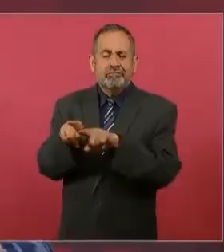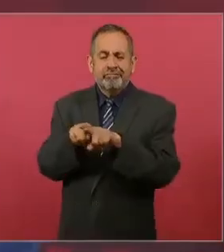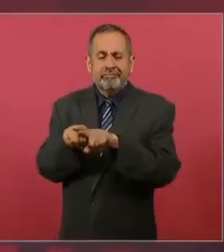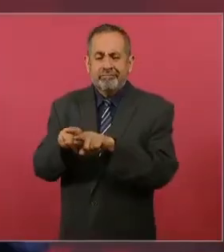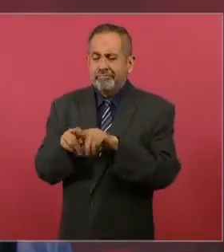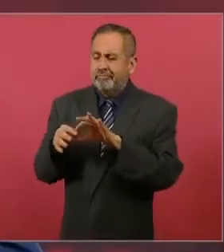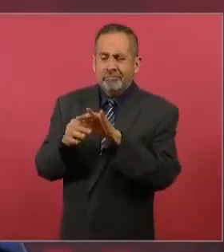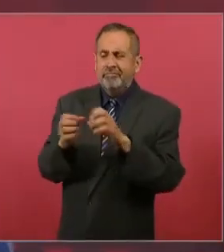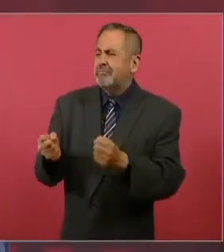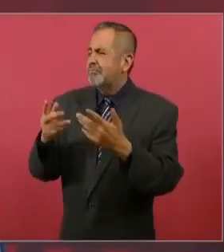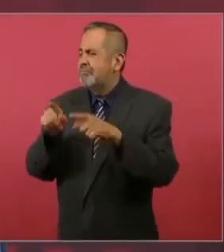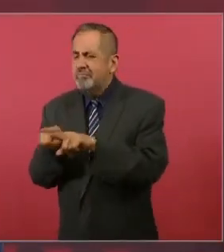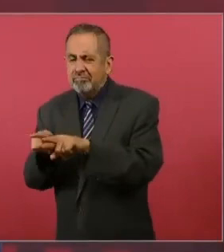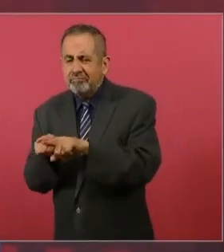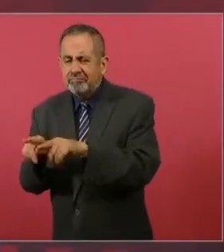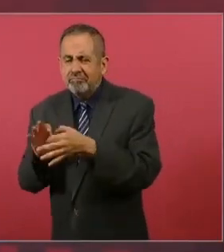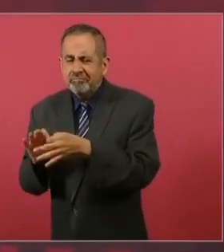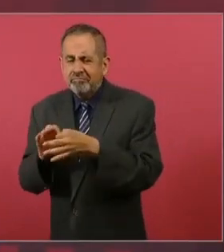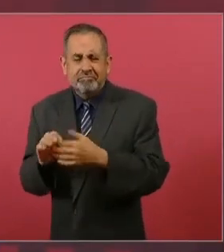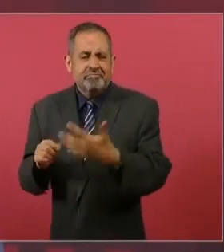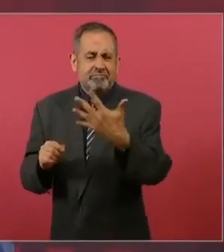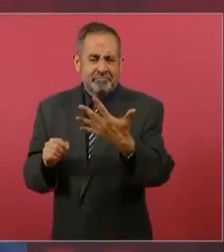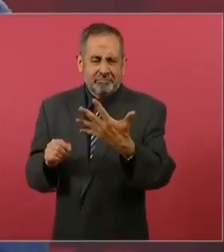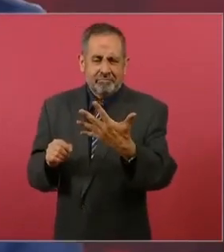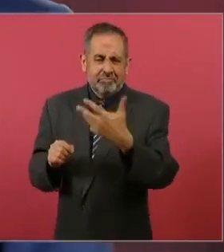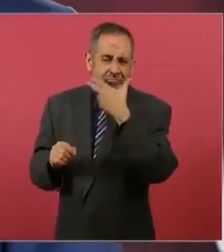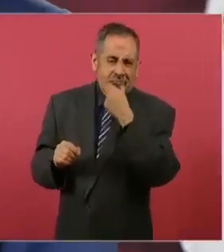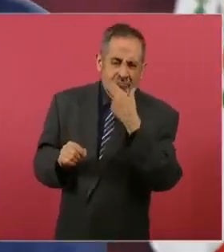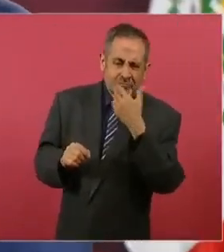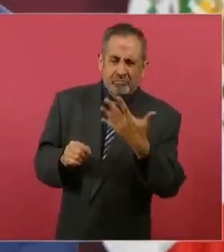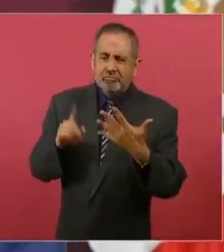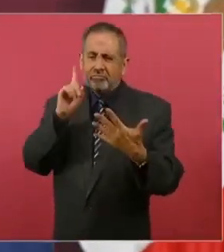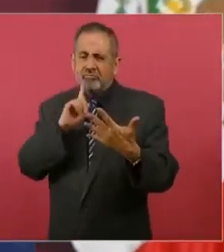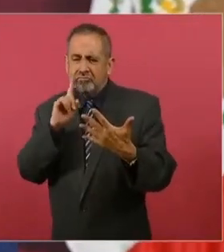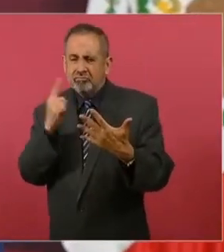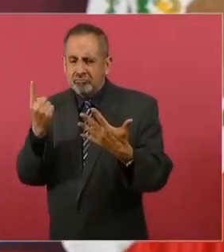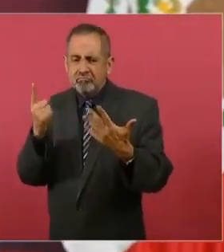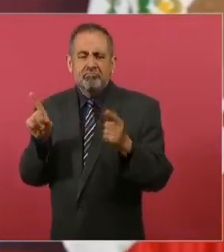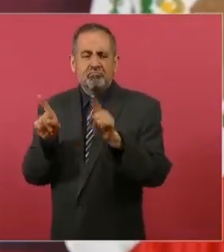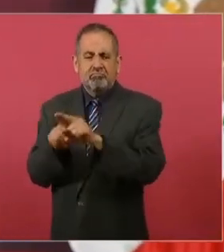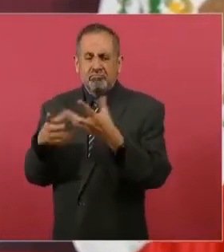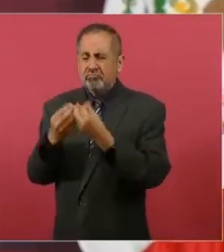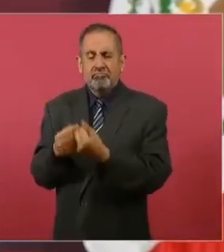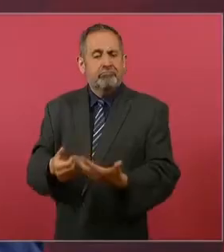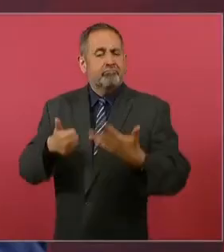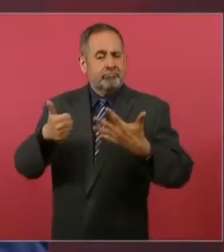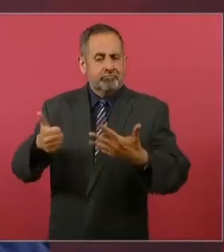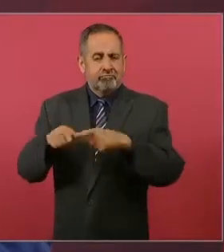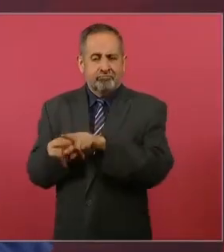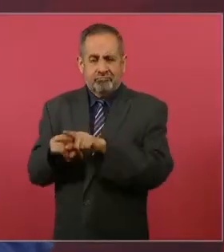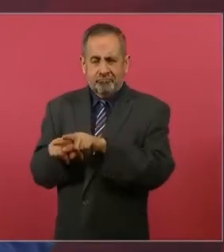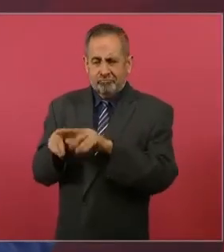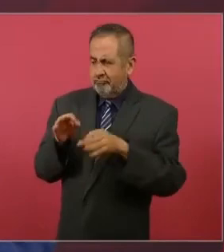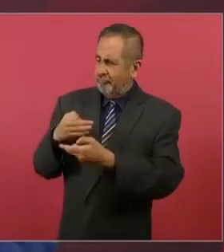¿qué? ¿Cuántos son? 5 hermanos y una hermana. Sí.